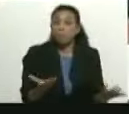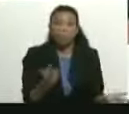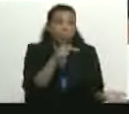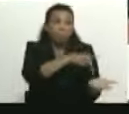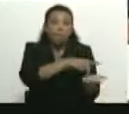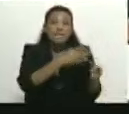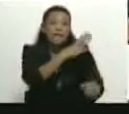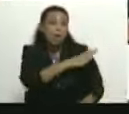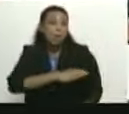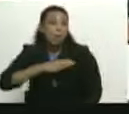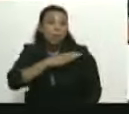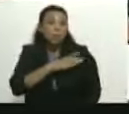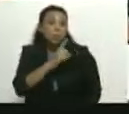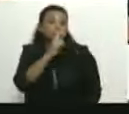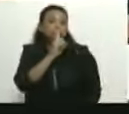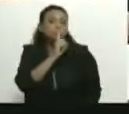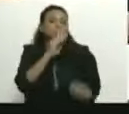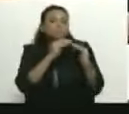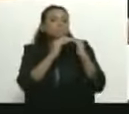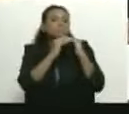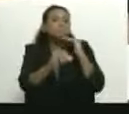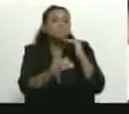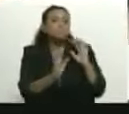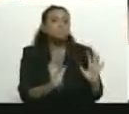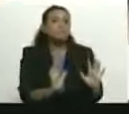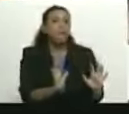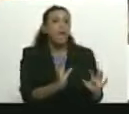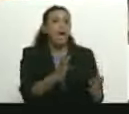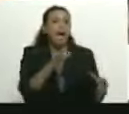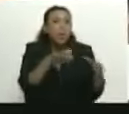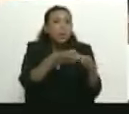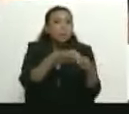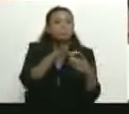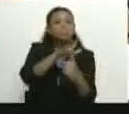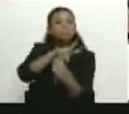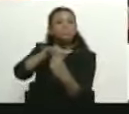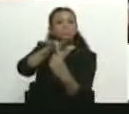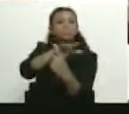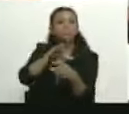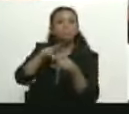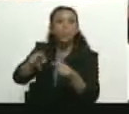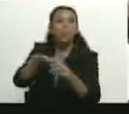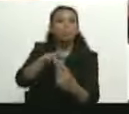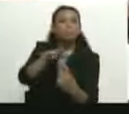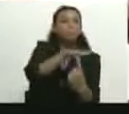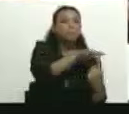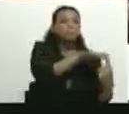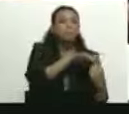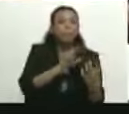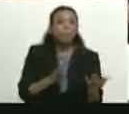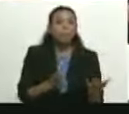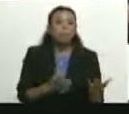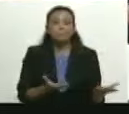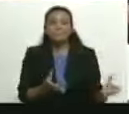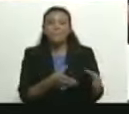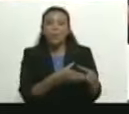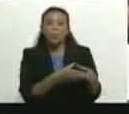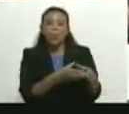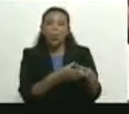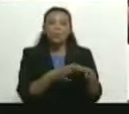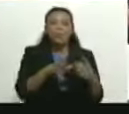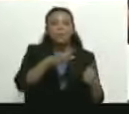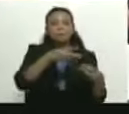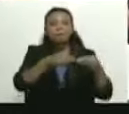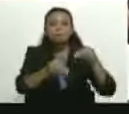Esa comisión se dio al chantaje, a la presión y además a la